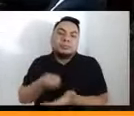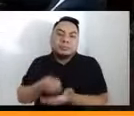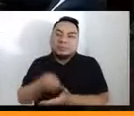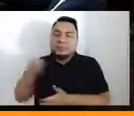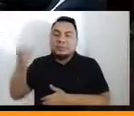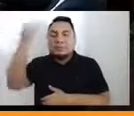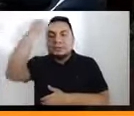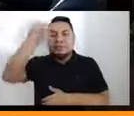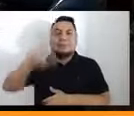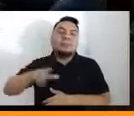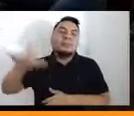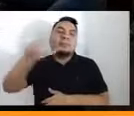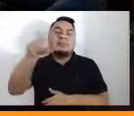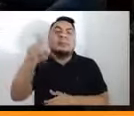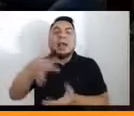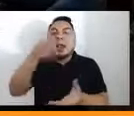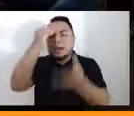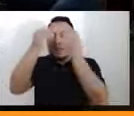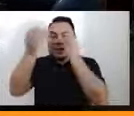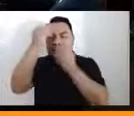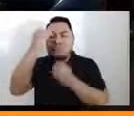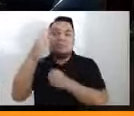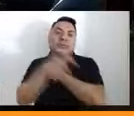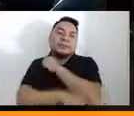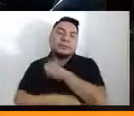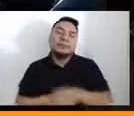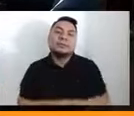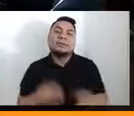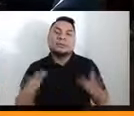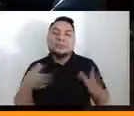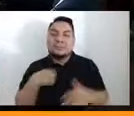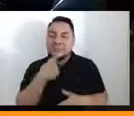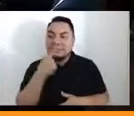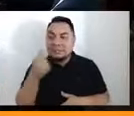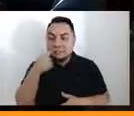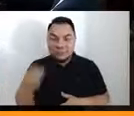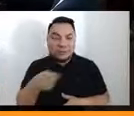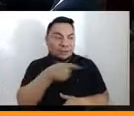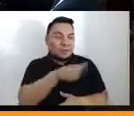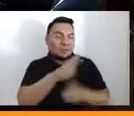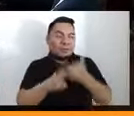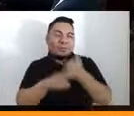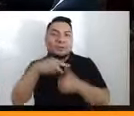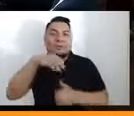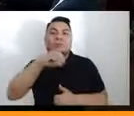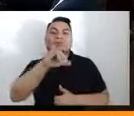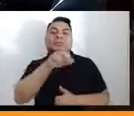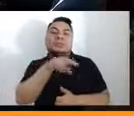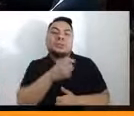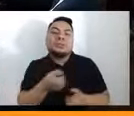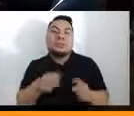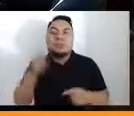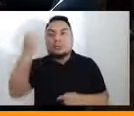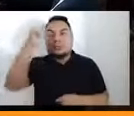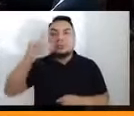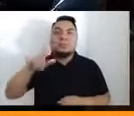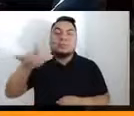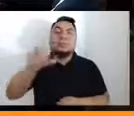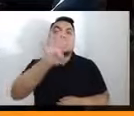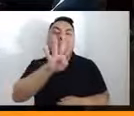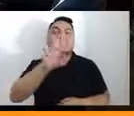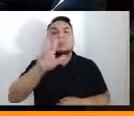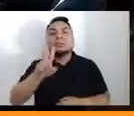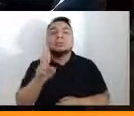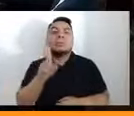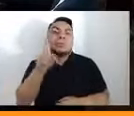autorizando a que se capaciten porque como ya dijo el regidor a moyano cuando se van cuatro días cinco días